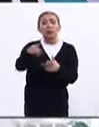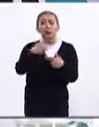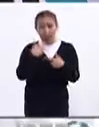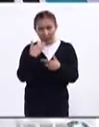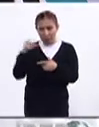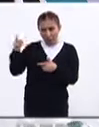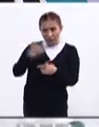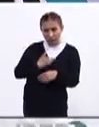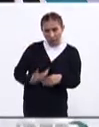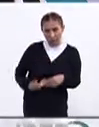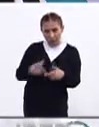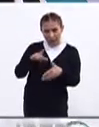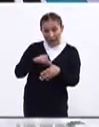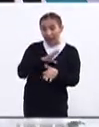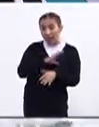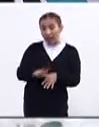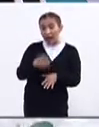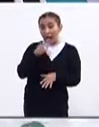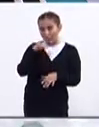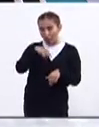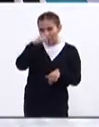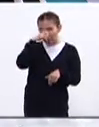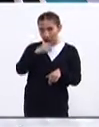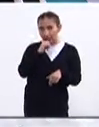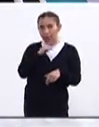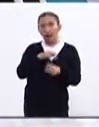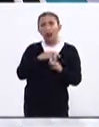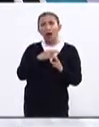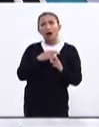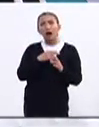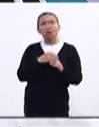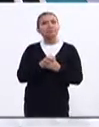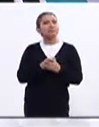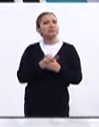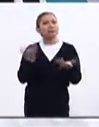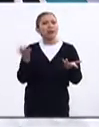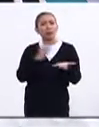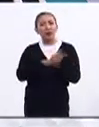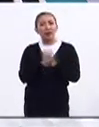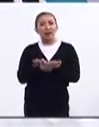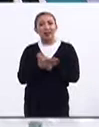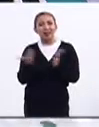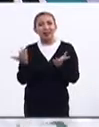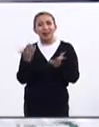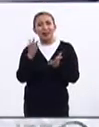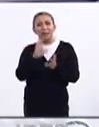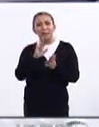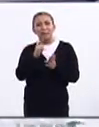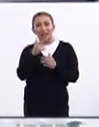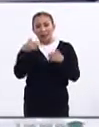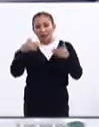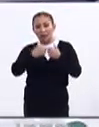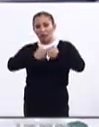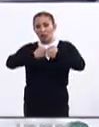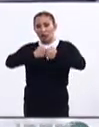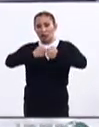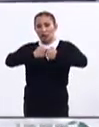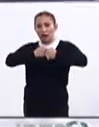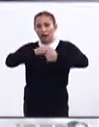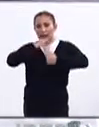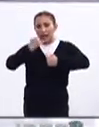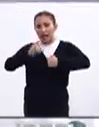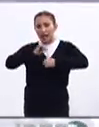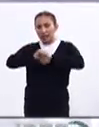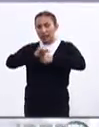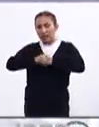ciudadano latinoamericano en general, hablo de México hasta la convergencia en el estrecho de Beagle, en la frontera entre Chile